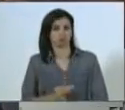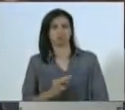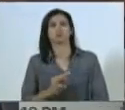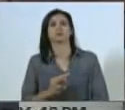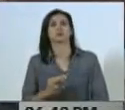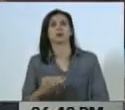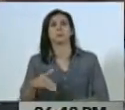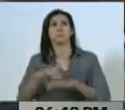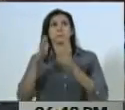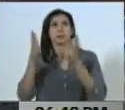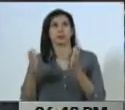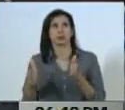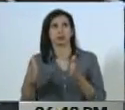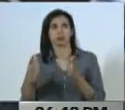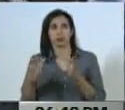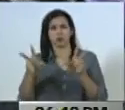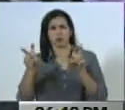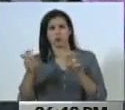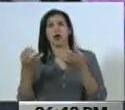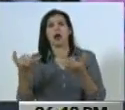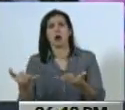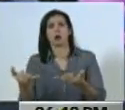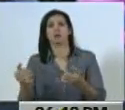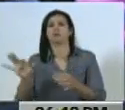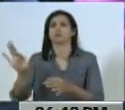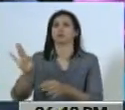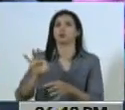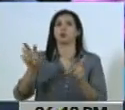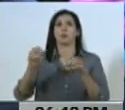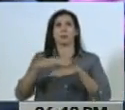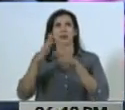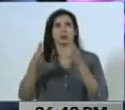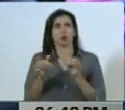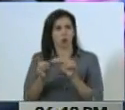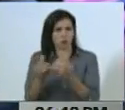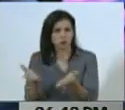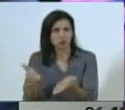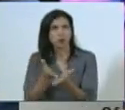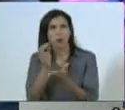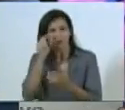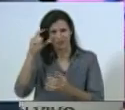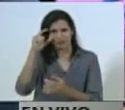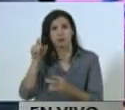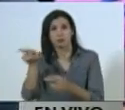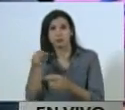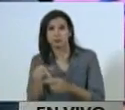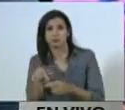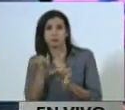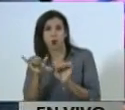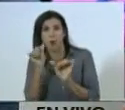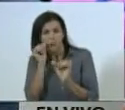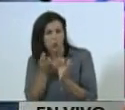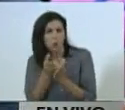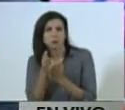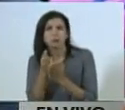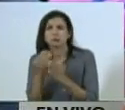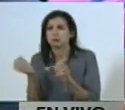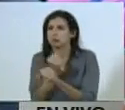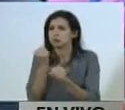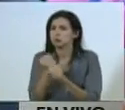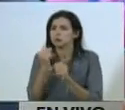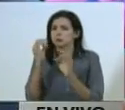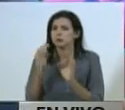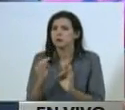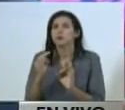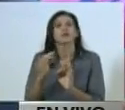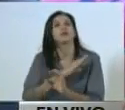Nelson Martínez, a partir de ahora con su nombramiento, seguirá desempeñando un papel aún más fuerte